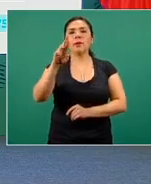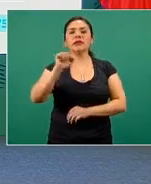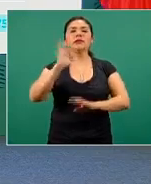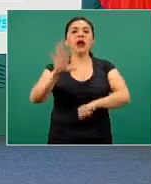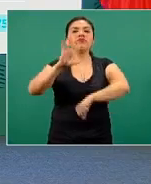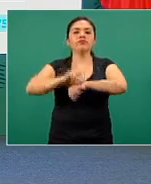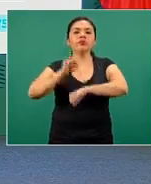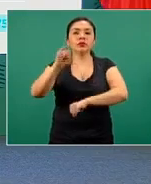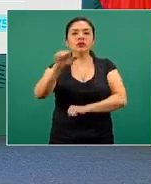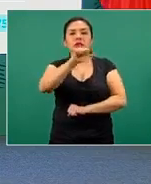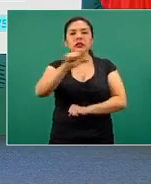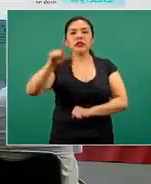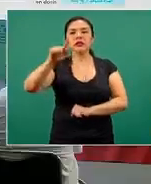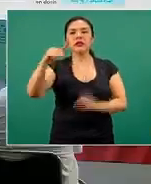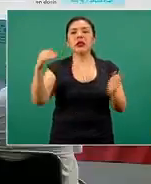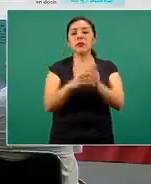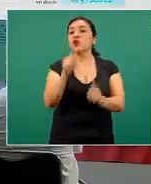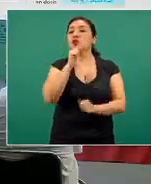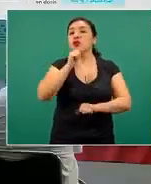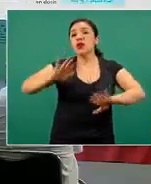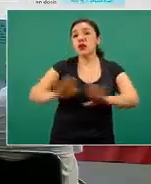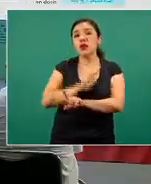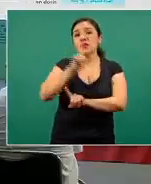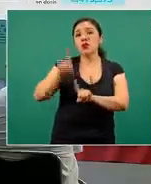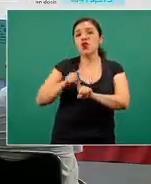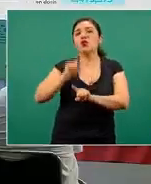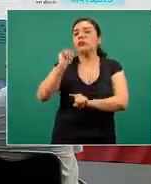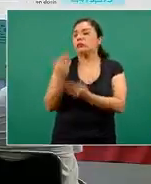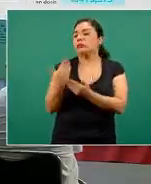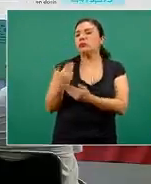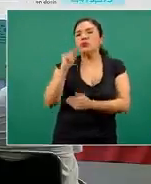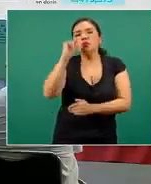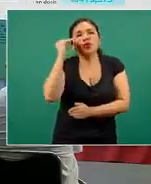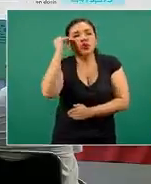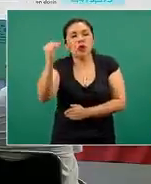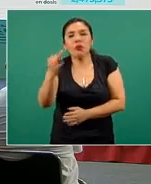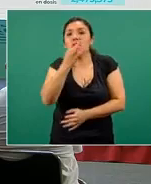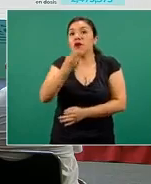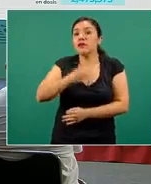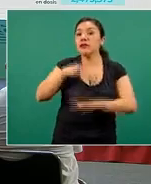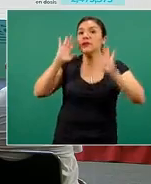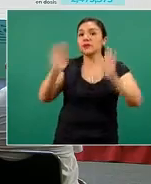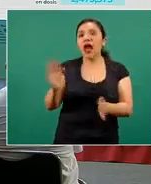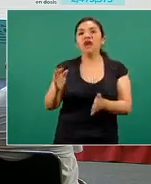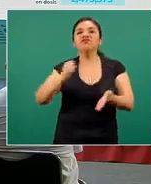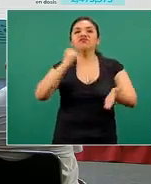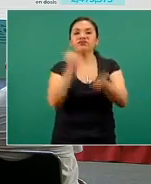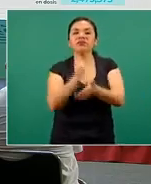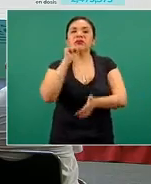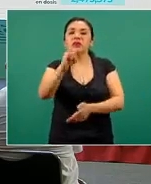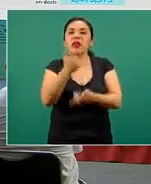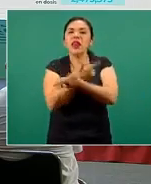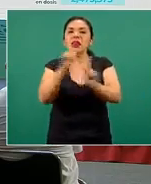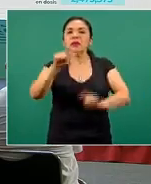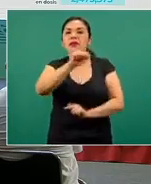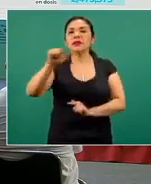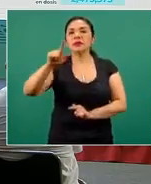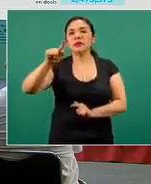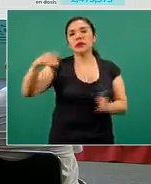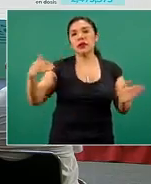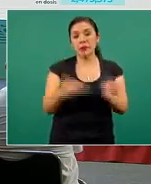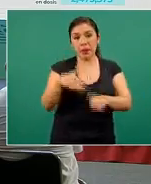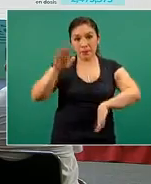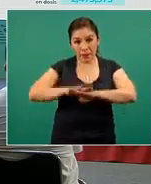eso no está actualizado, porque fue apenas hace unas pocos minutos que fue ya liberada estas 670,000.